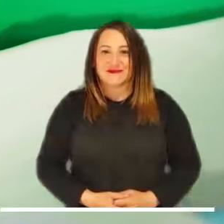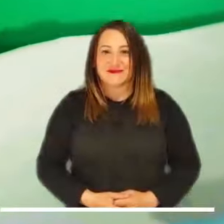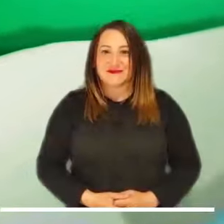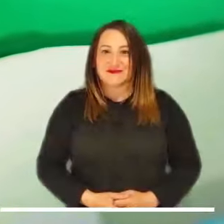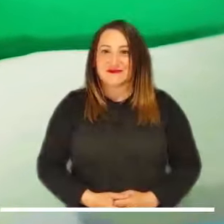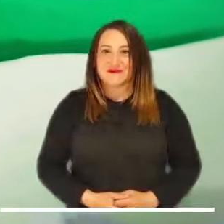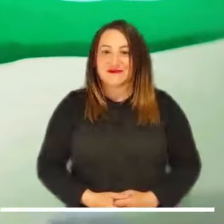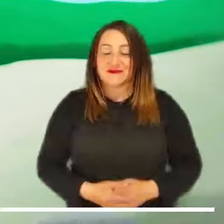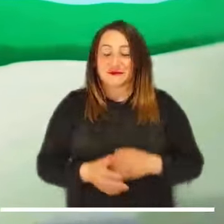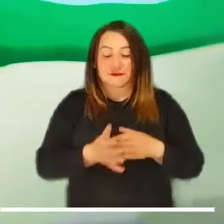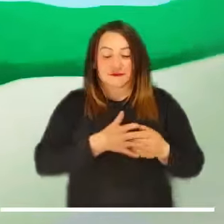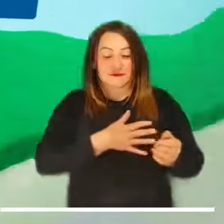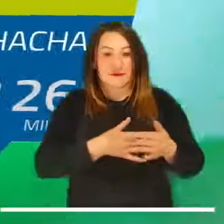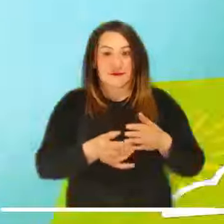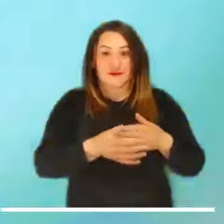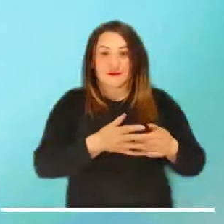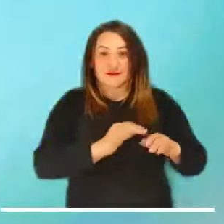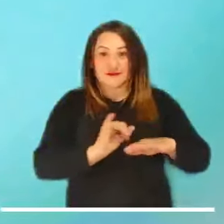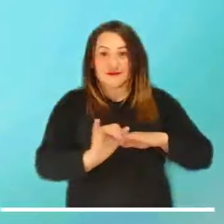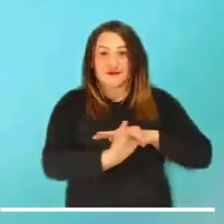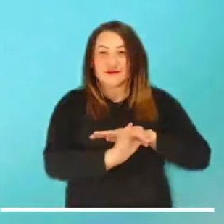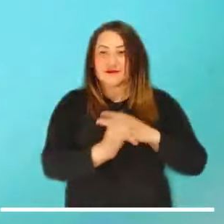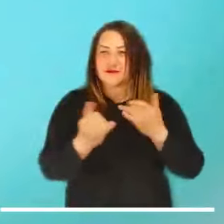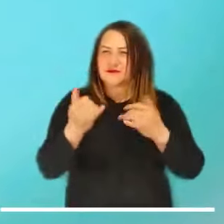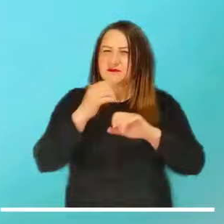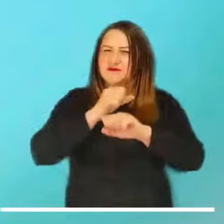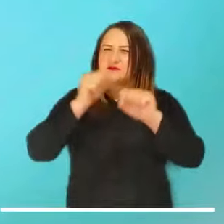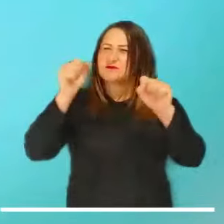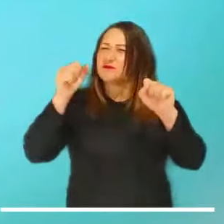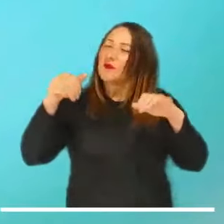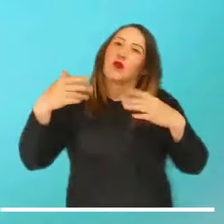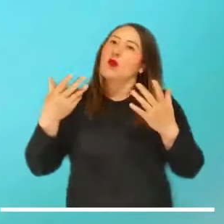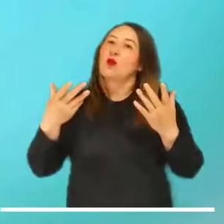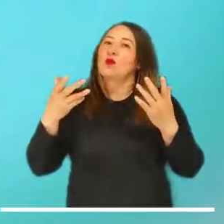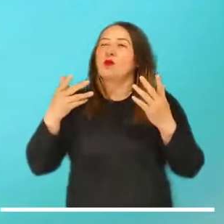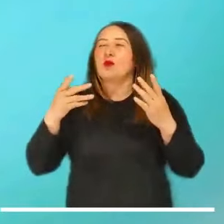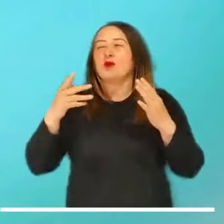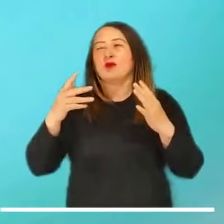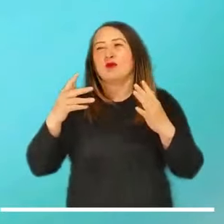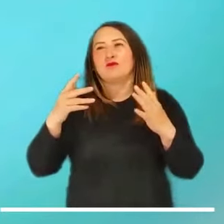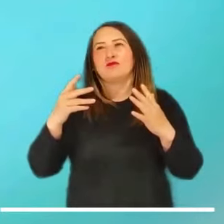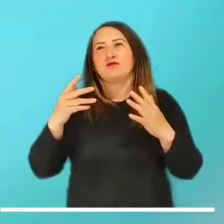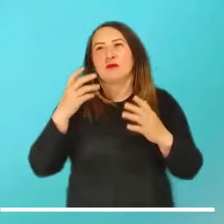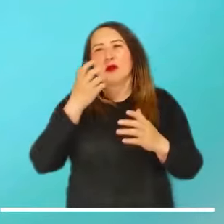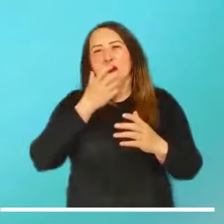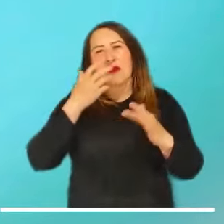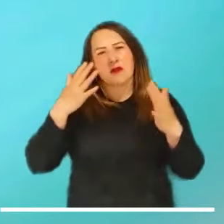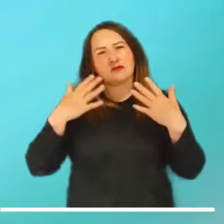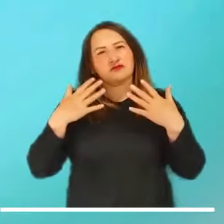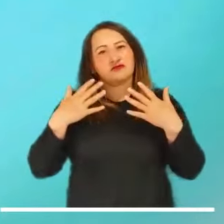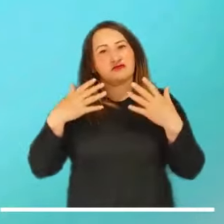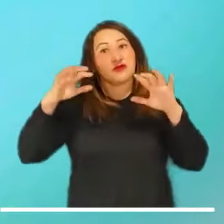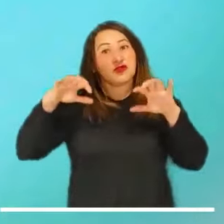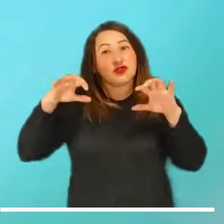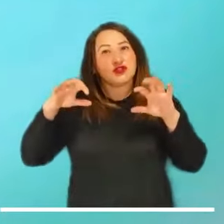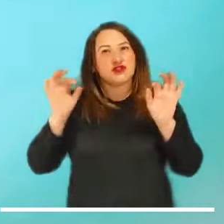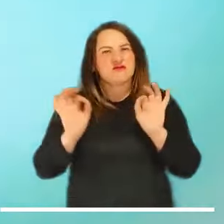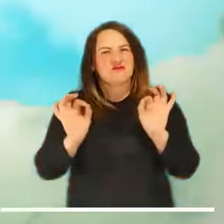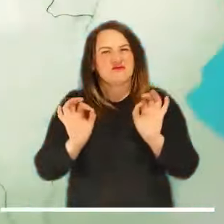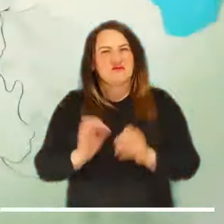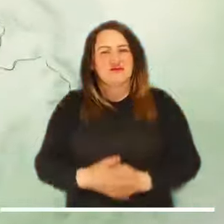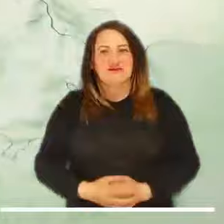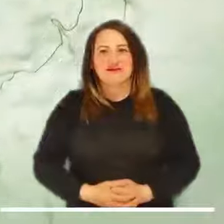De igual manera, el archipiélago empieza la jornada recibiendo una mañana cálida y sin lluvias importantes.